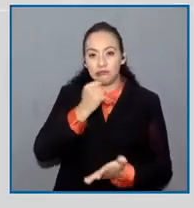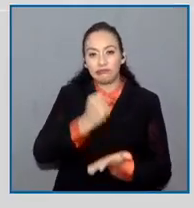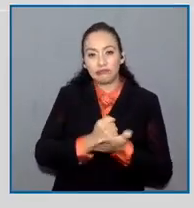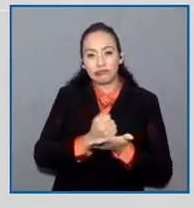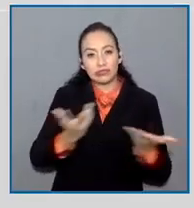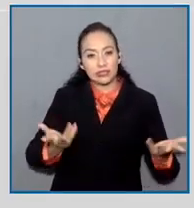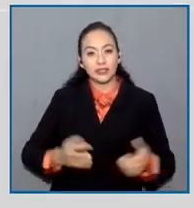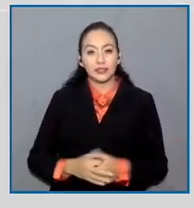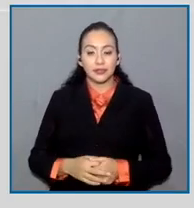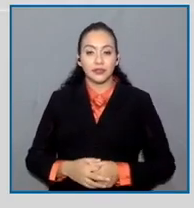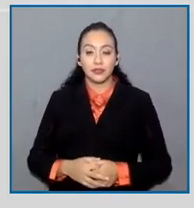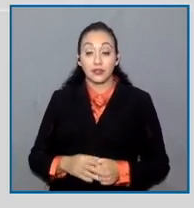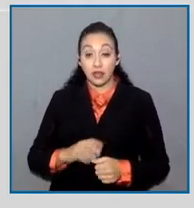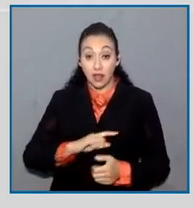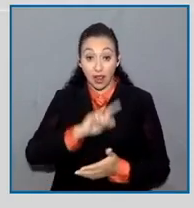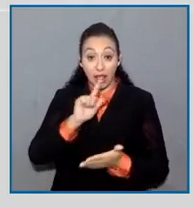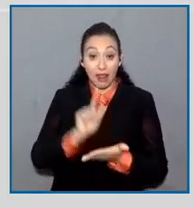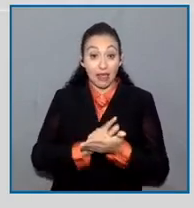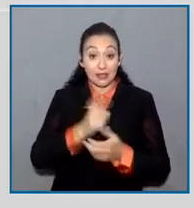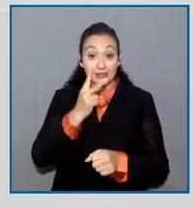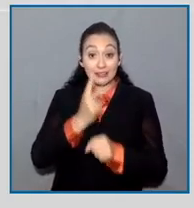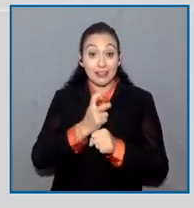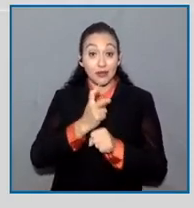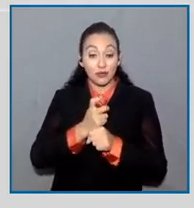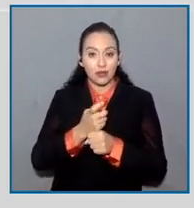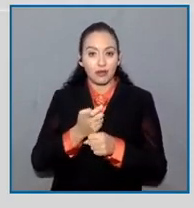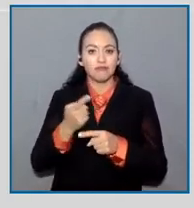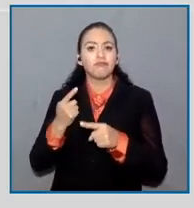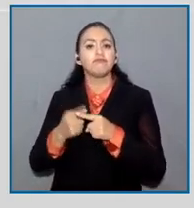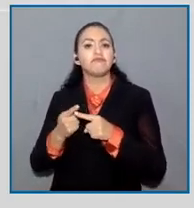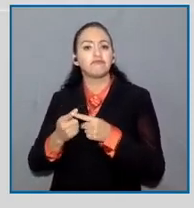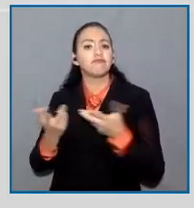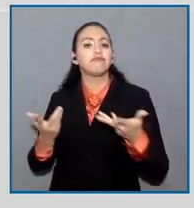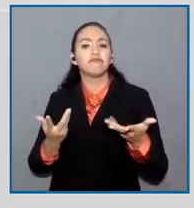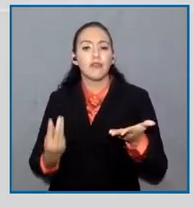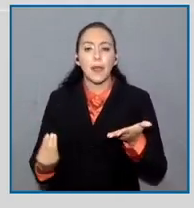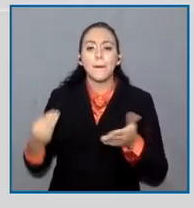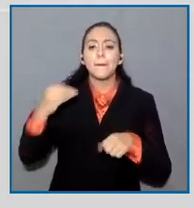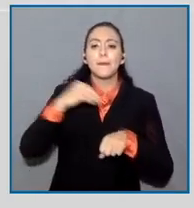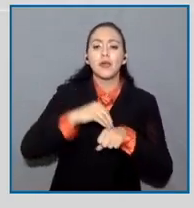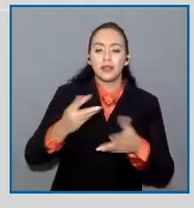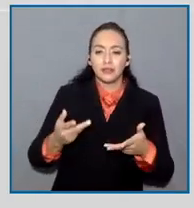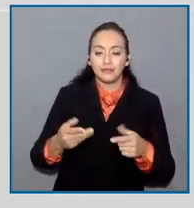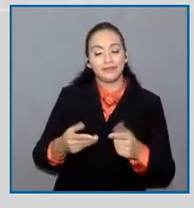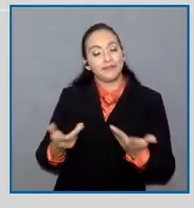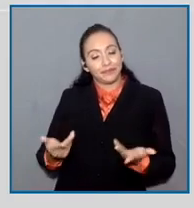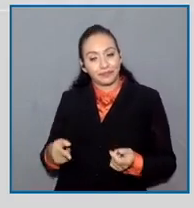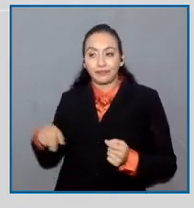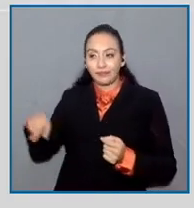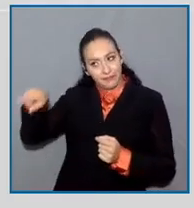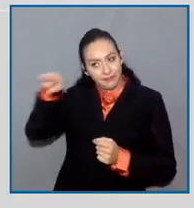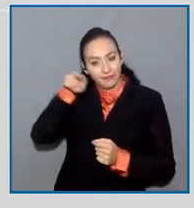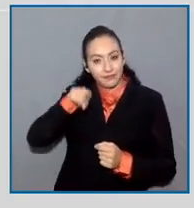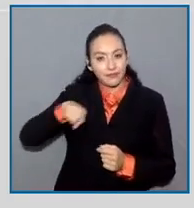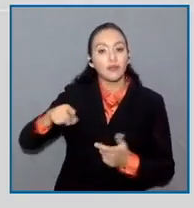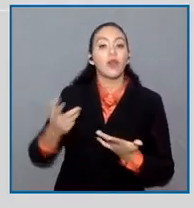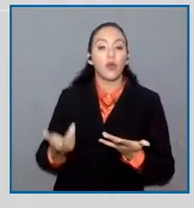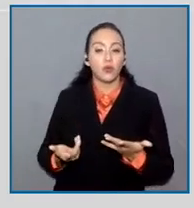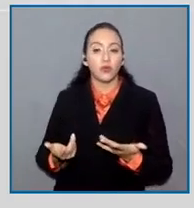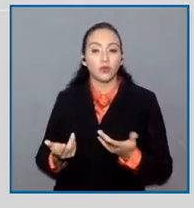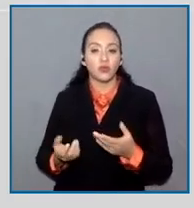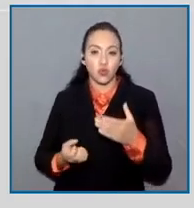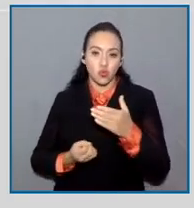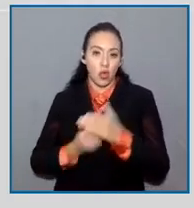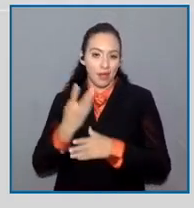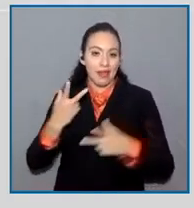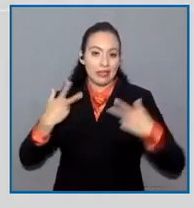la que tendrá que definir la idoneidad de quienes van a ser las personas